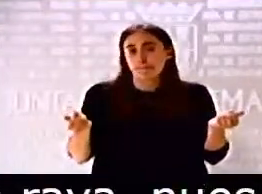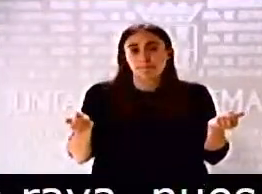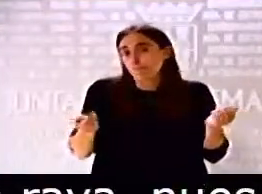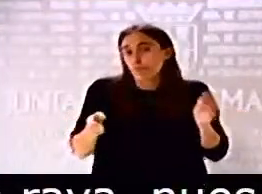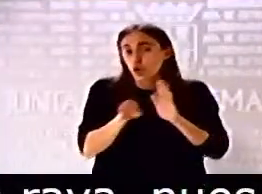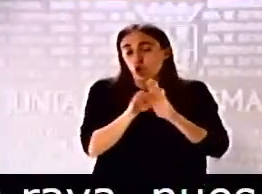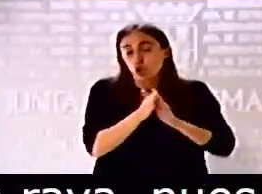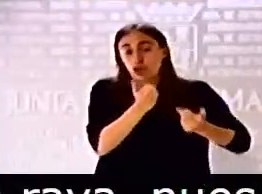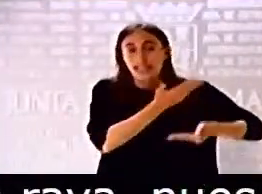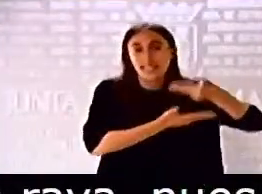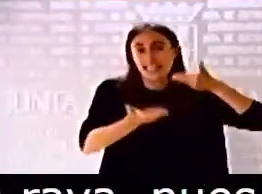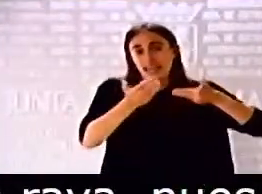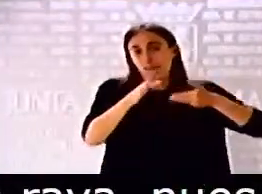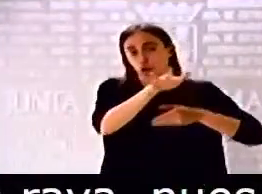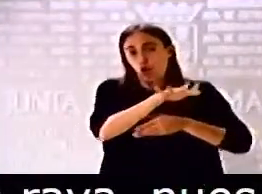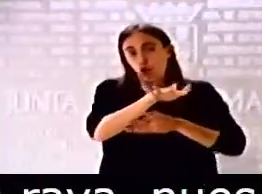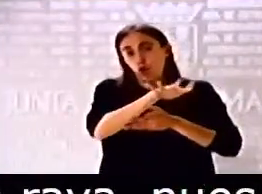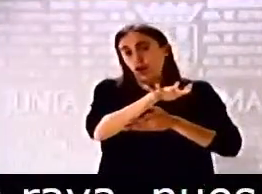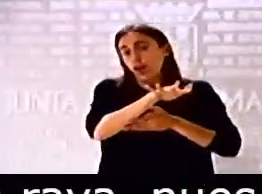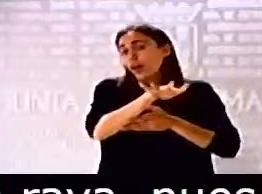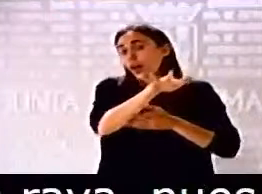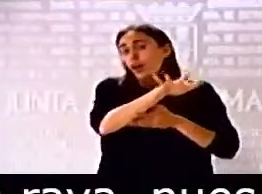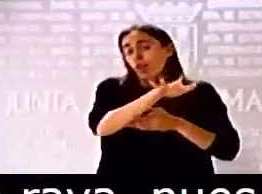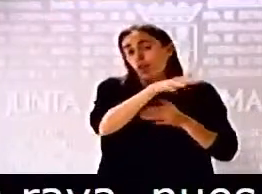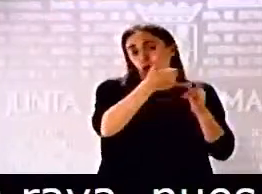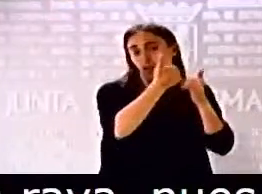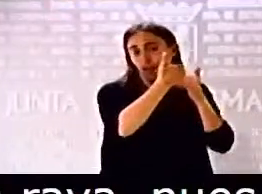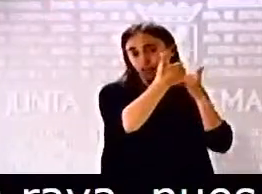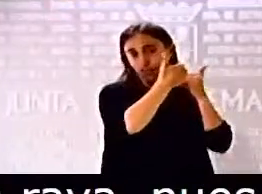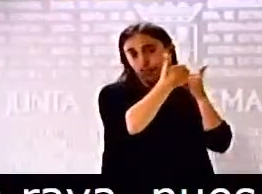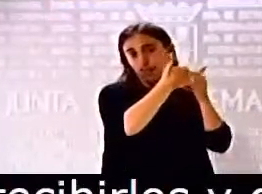nuestro intercambio en la zona, sobre todo en la zona de la raya, ¿no?